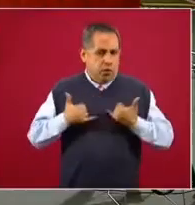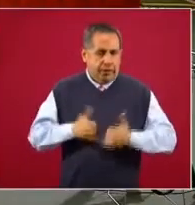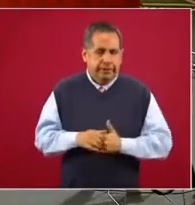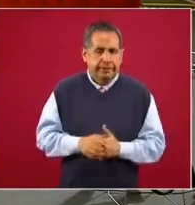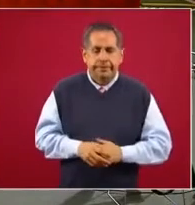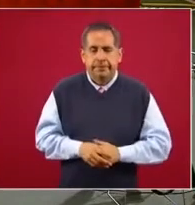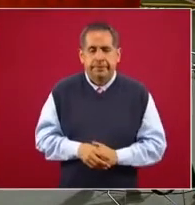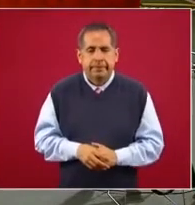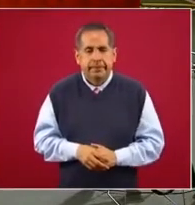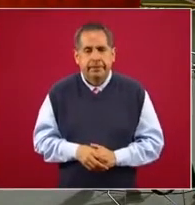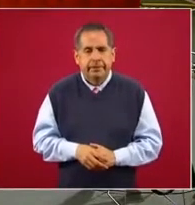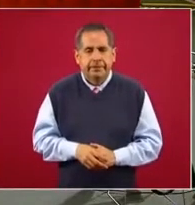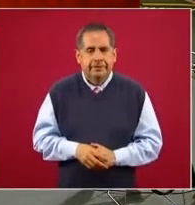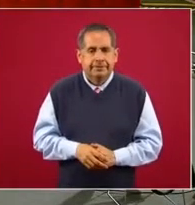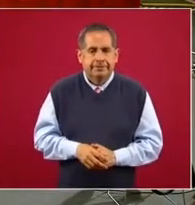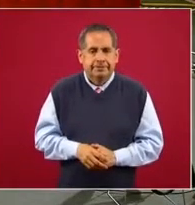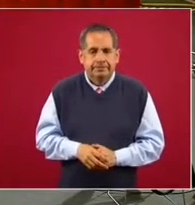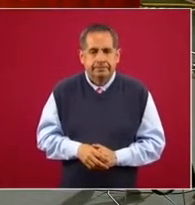por favor.